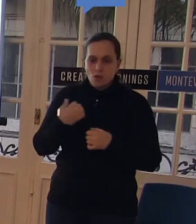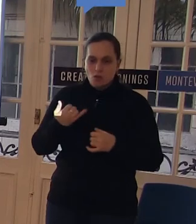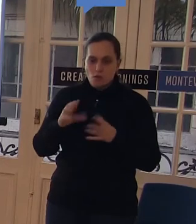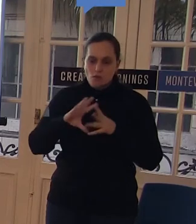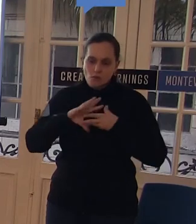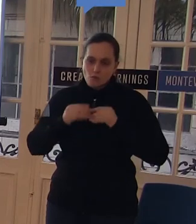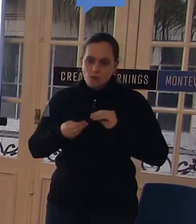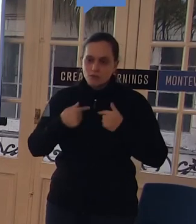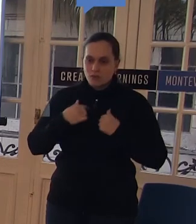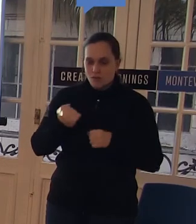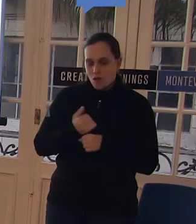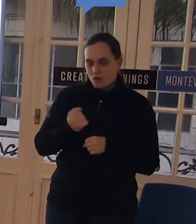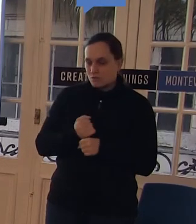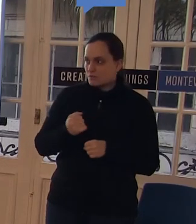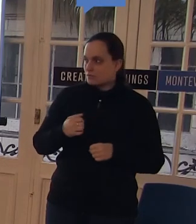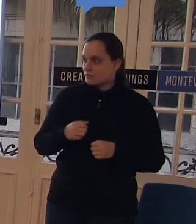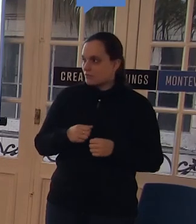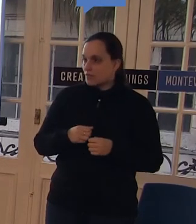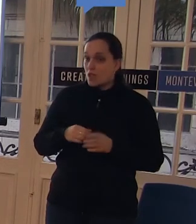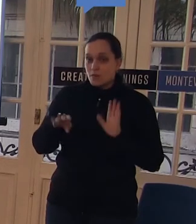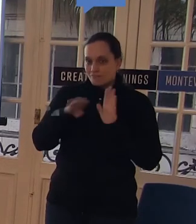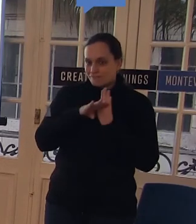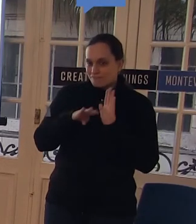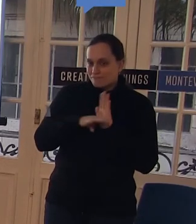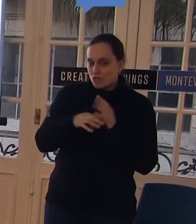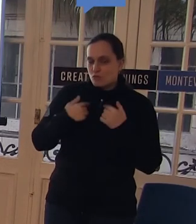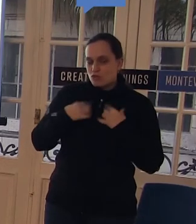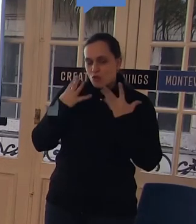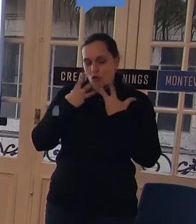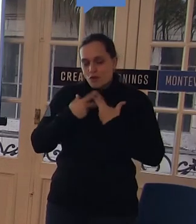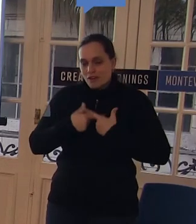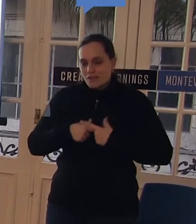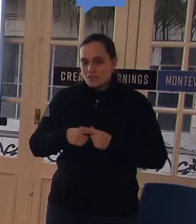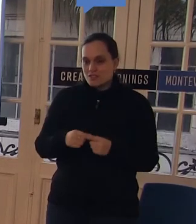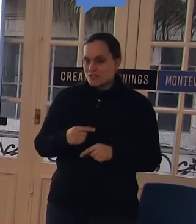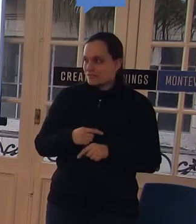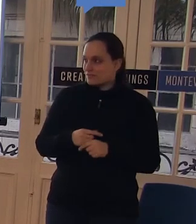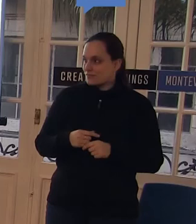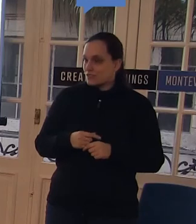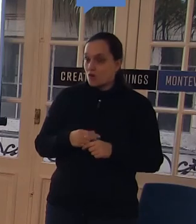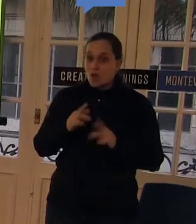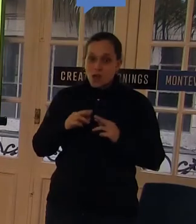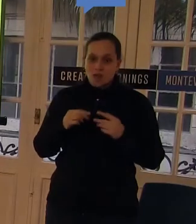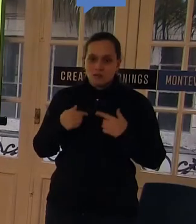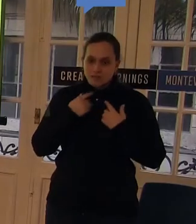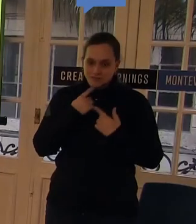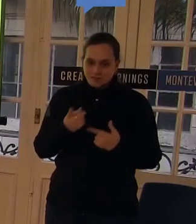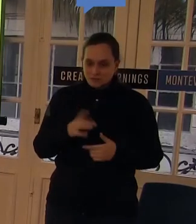Y ahora sí, les voy a compartir mi receta, pero ojalá que les sirva.